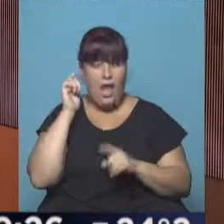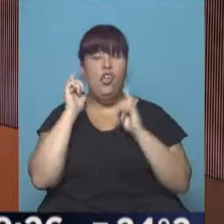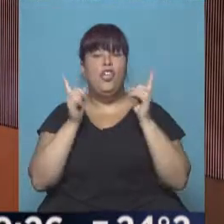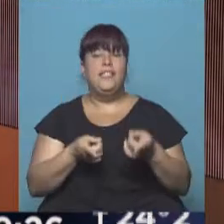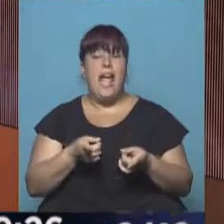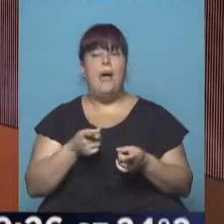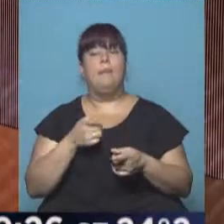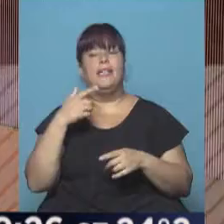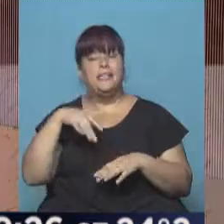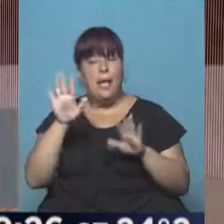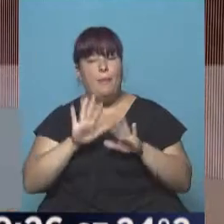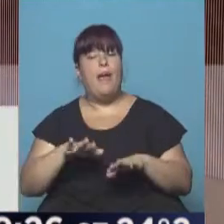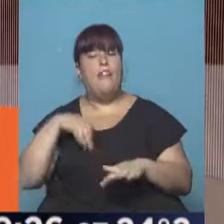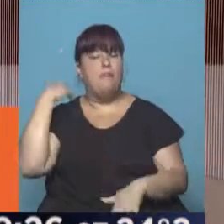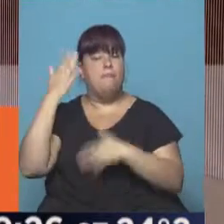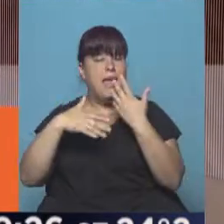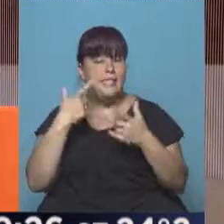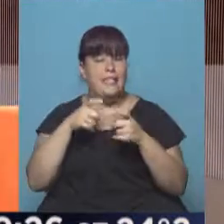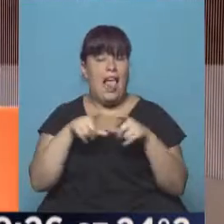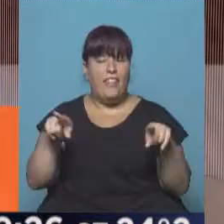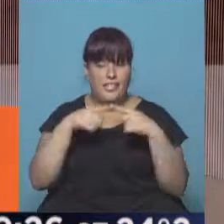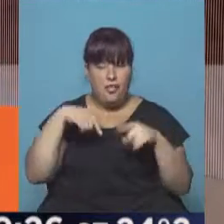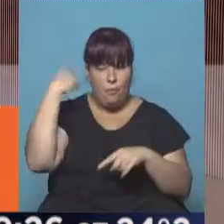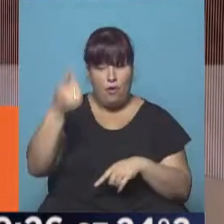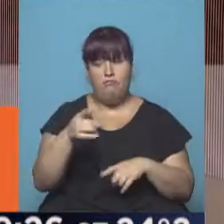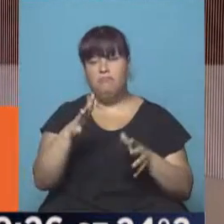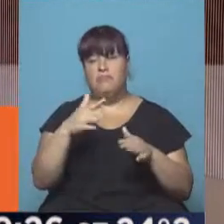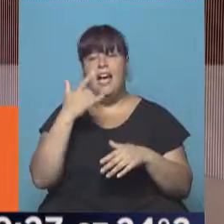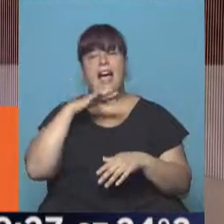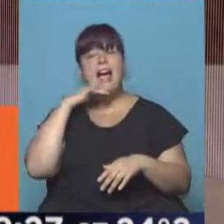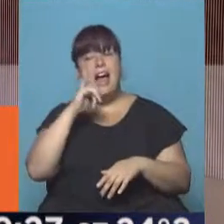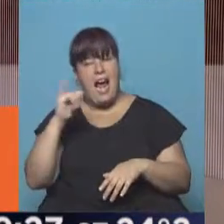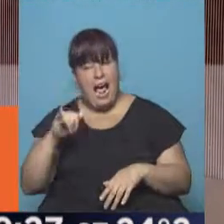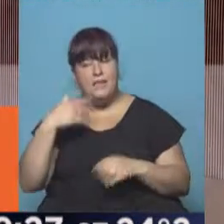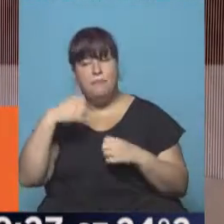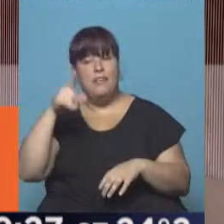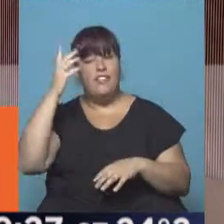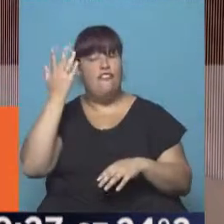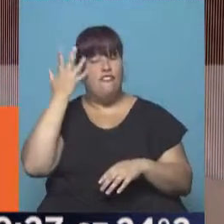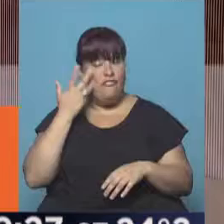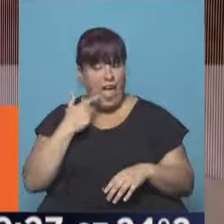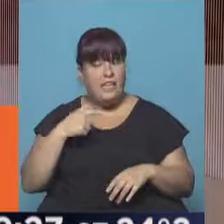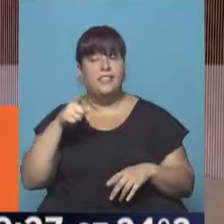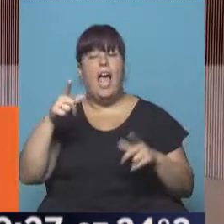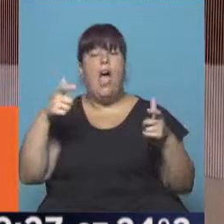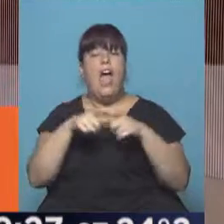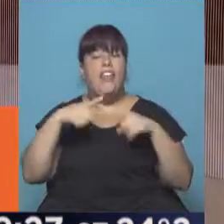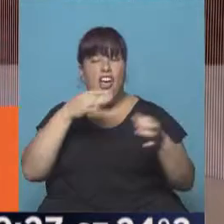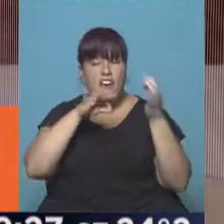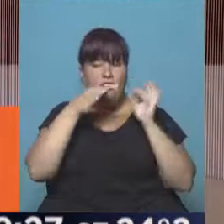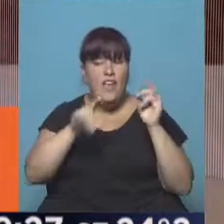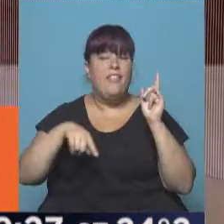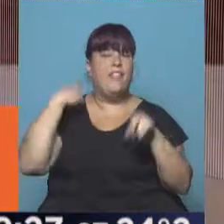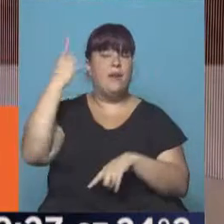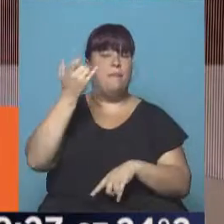también que está realizando la mezcla de su próximo disco de aproximación al jazz, la está realizando en Francia, de un disco que saldrá a la venta recién